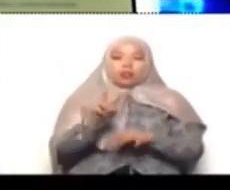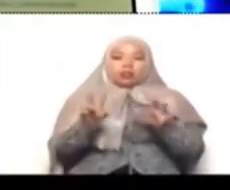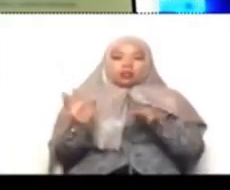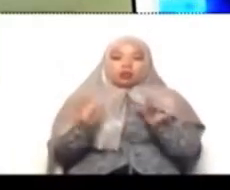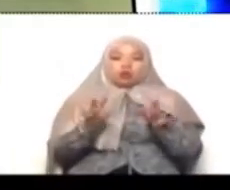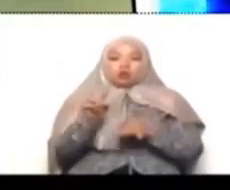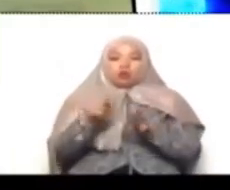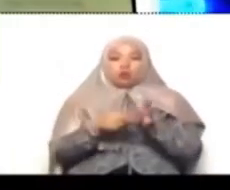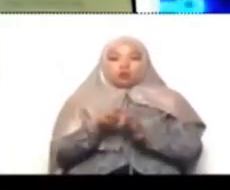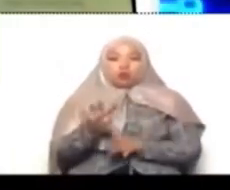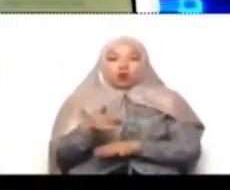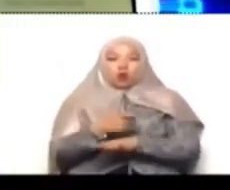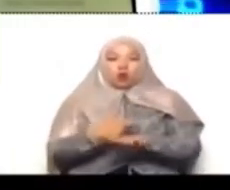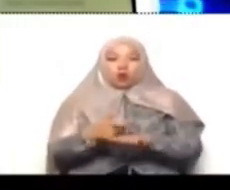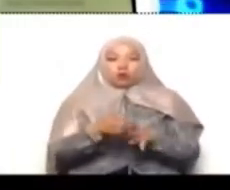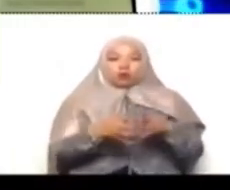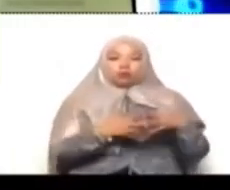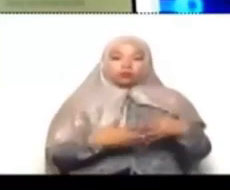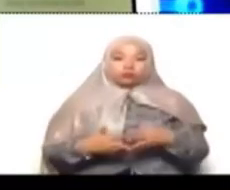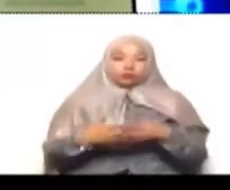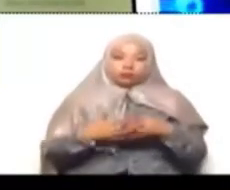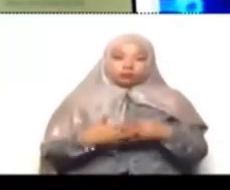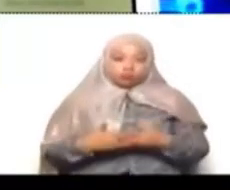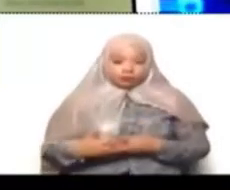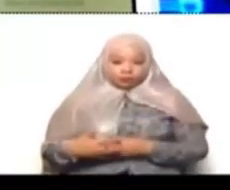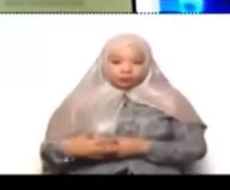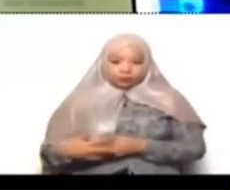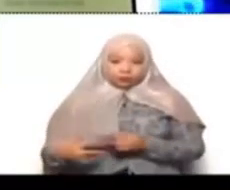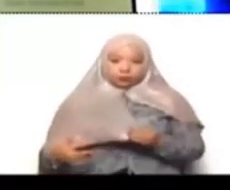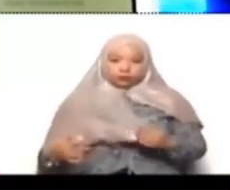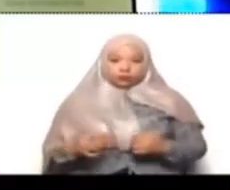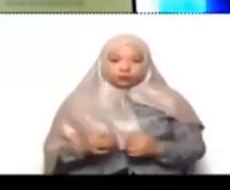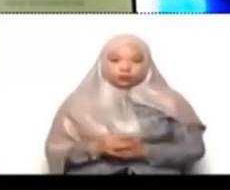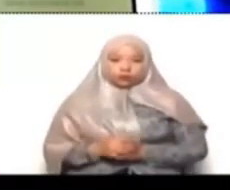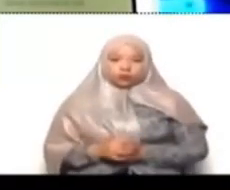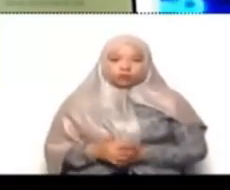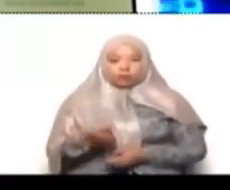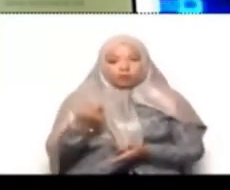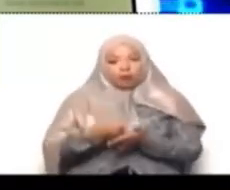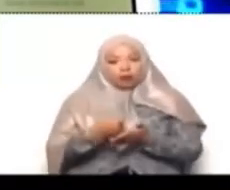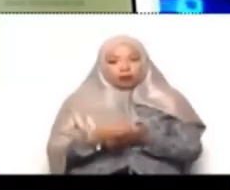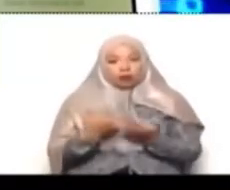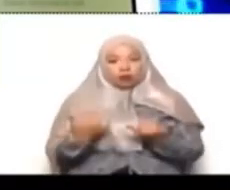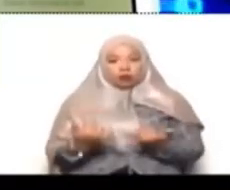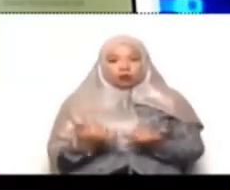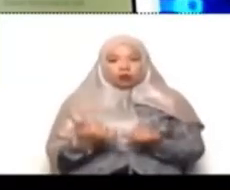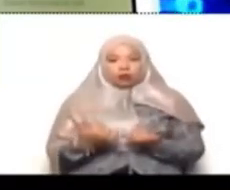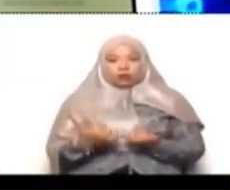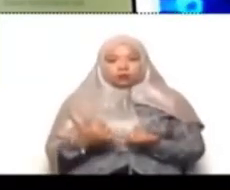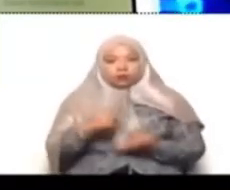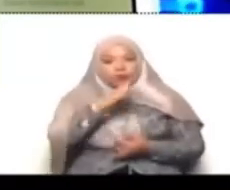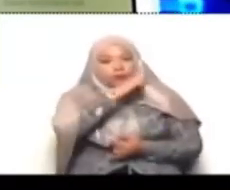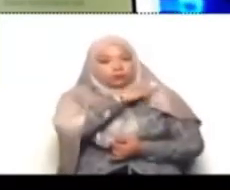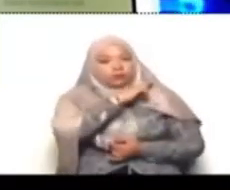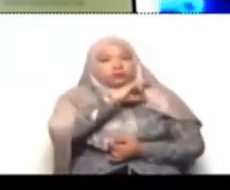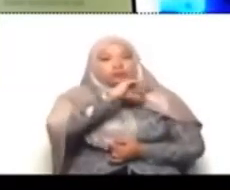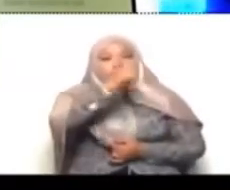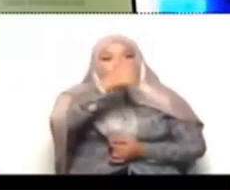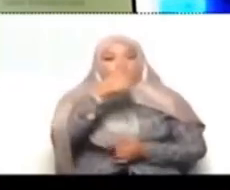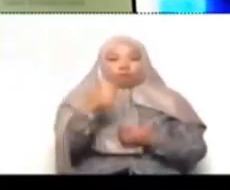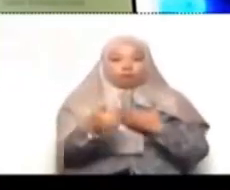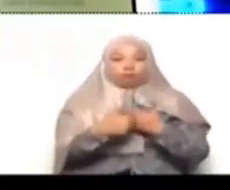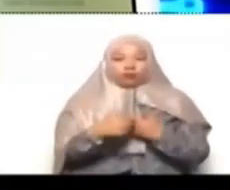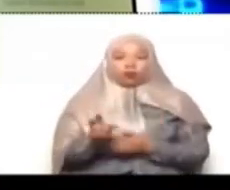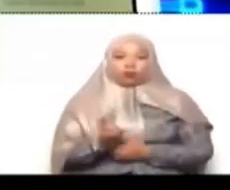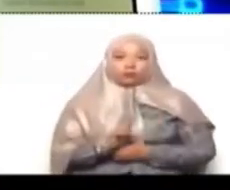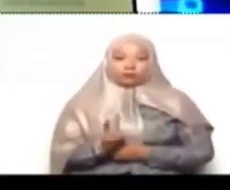2024 del gobierno de los Estados Unidos de América, en el cual finalmente los jefes de la operación contra Venezuela,